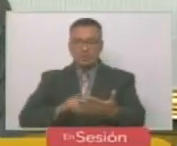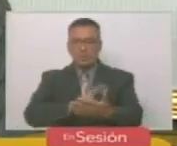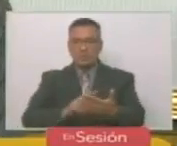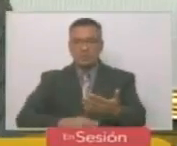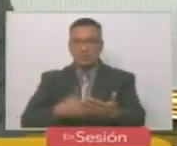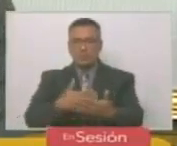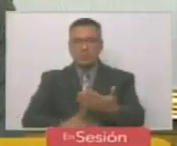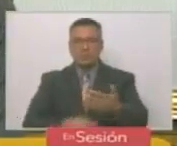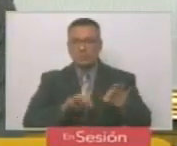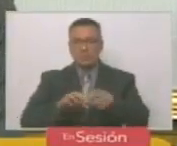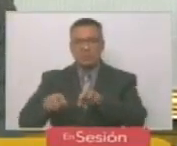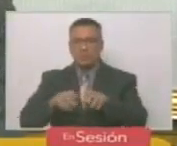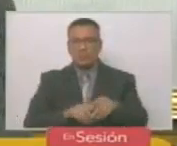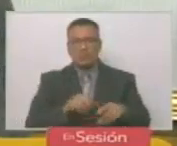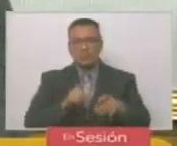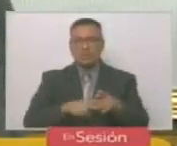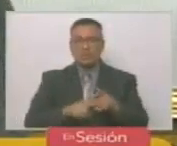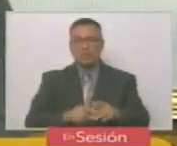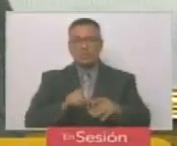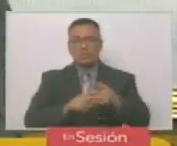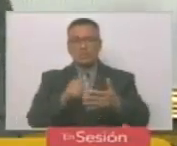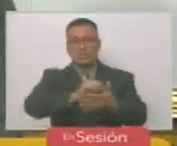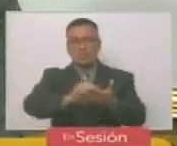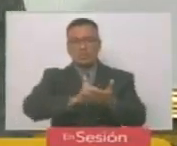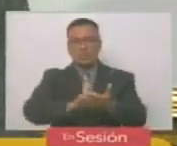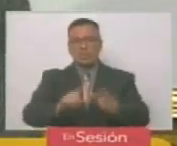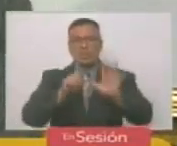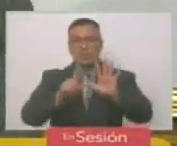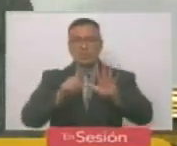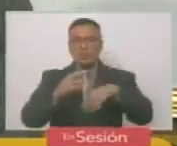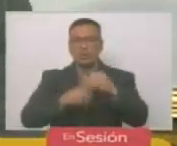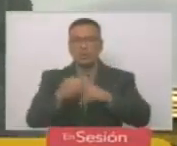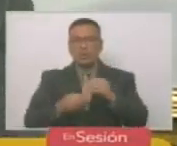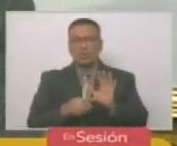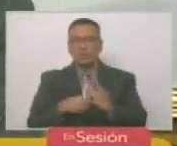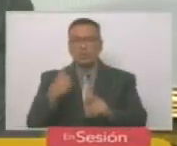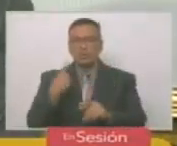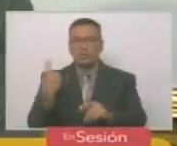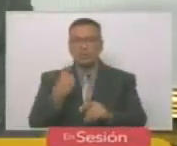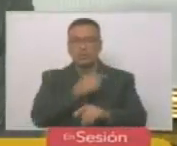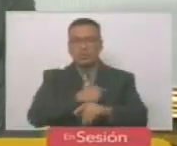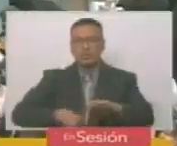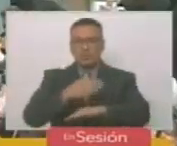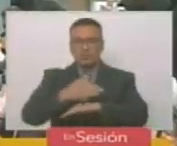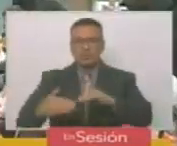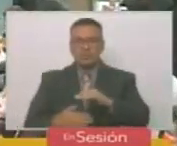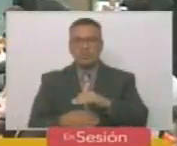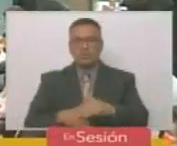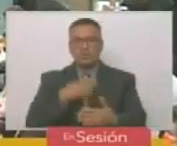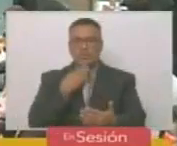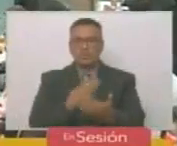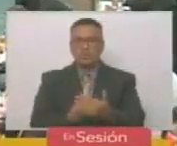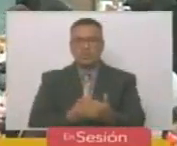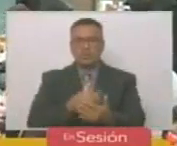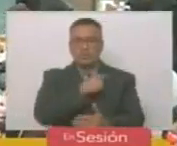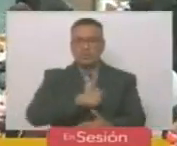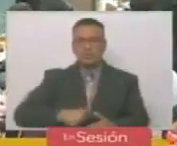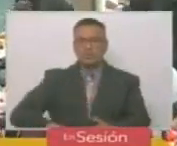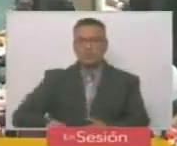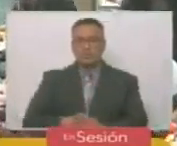de redacción del artículo sexto, tal como quedaría finalmente. Adelante, vicepresidenta. Gracias, presidente.